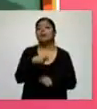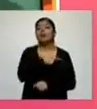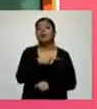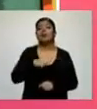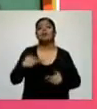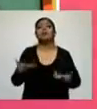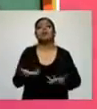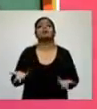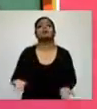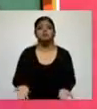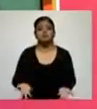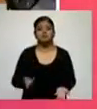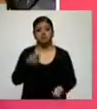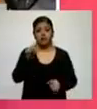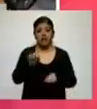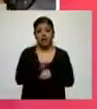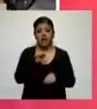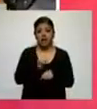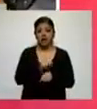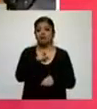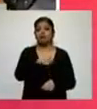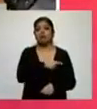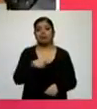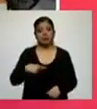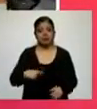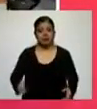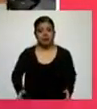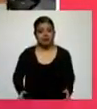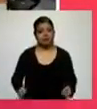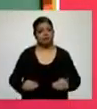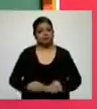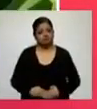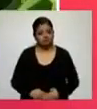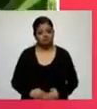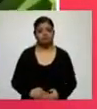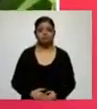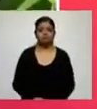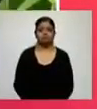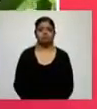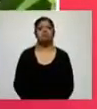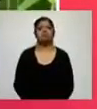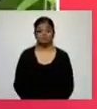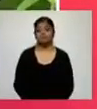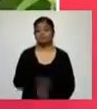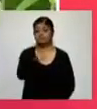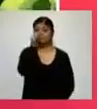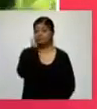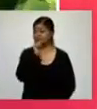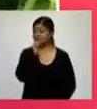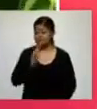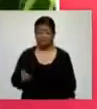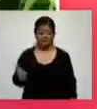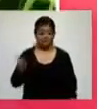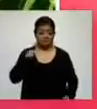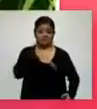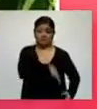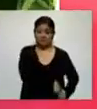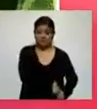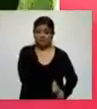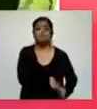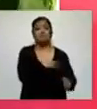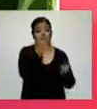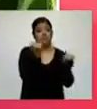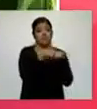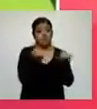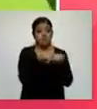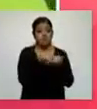que hacer al subir a un coche? ¡Abrocharnos el cinturón de seguridad! Siempre lleva el cinturón de seguridad y también se